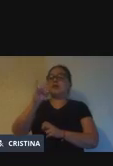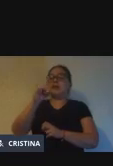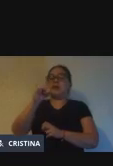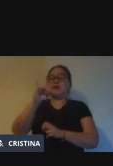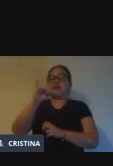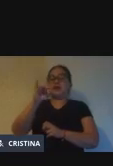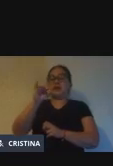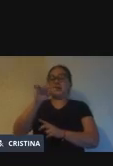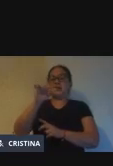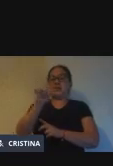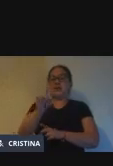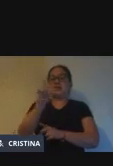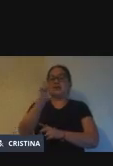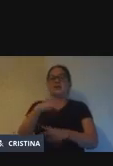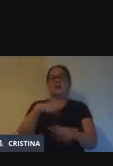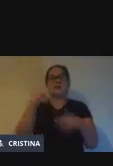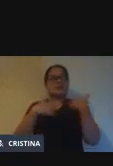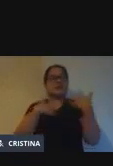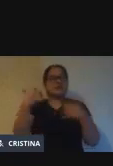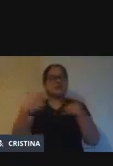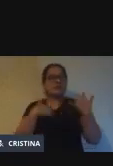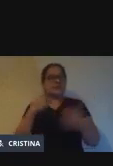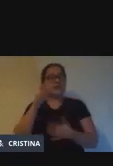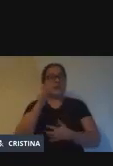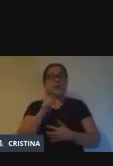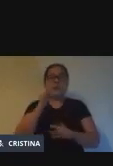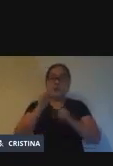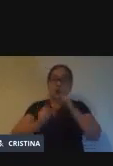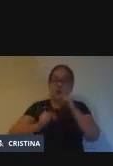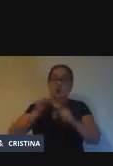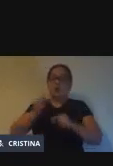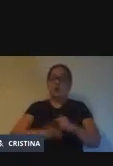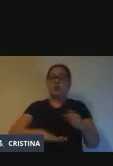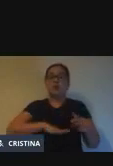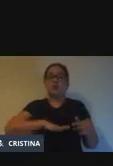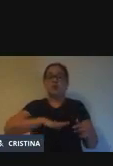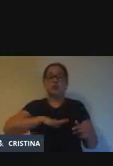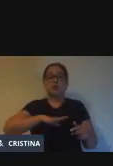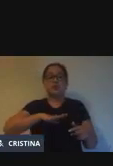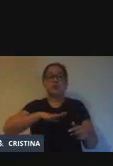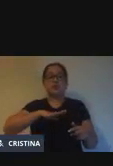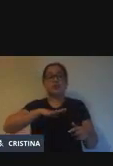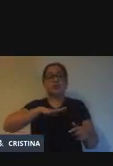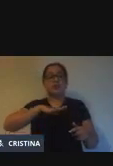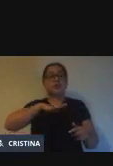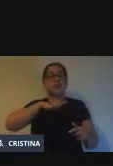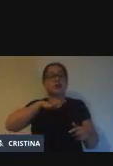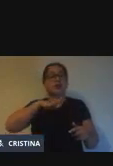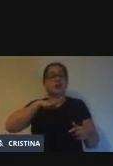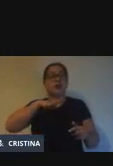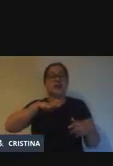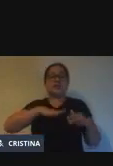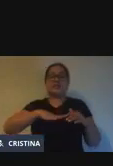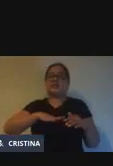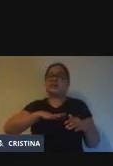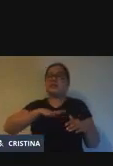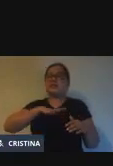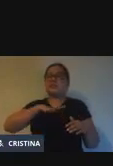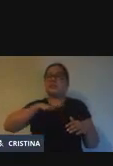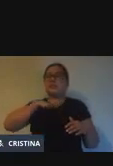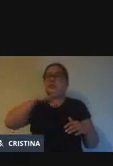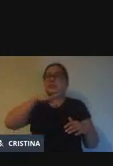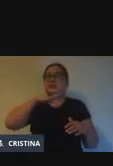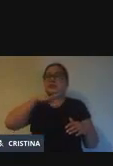la irritabilidad es el cúmulo de emociones que están al tope de la